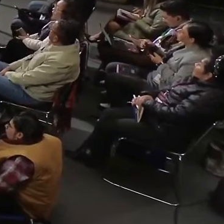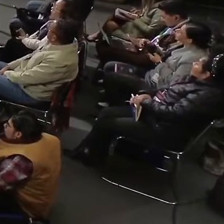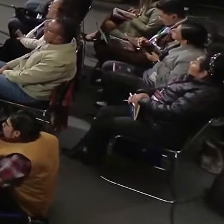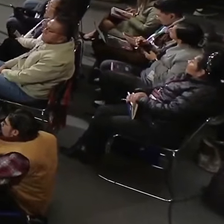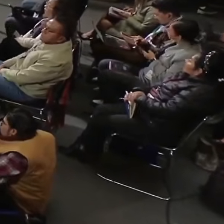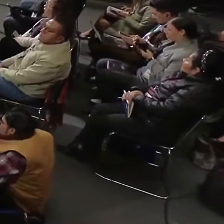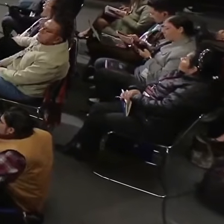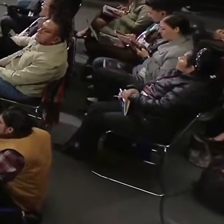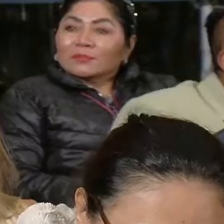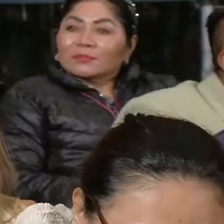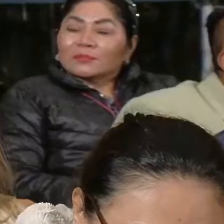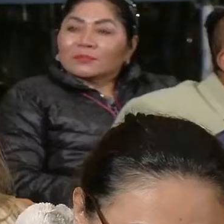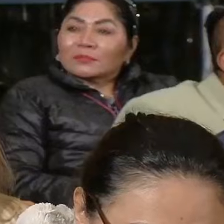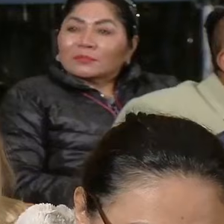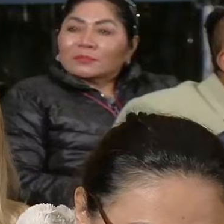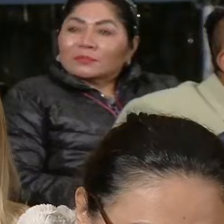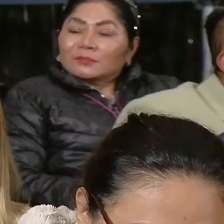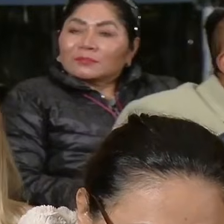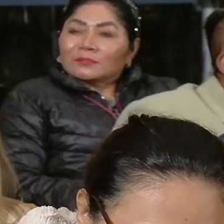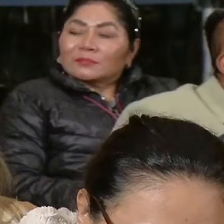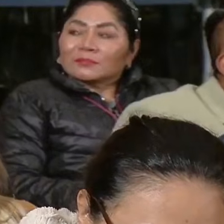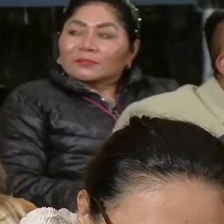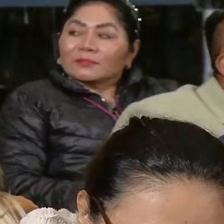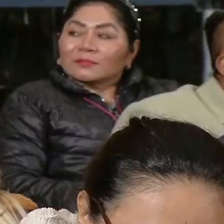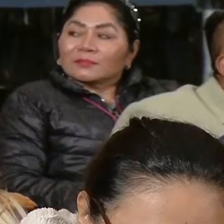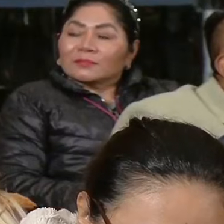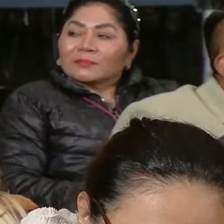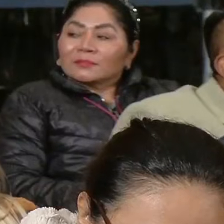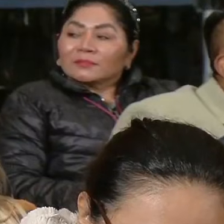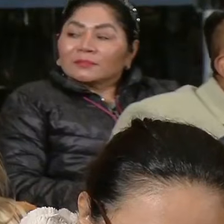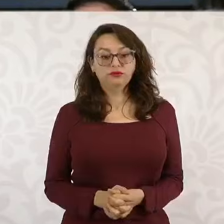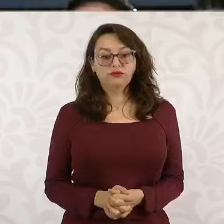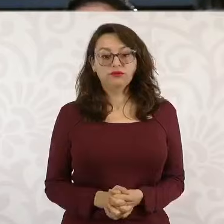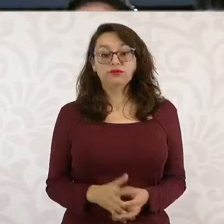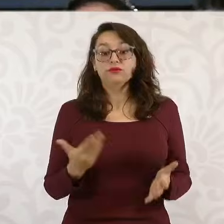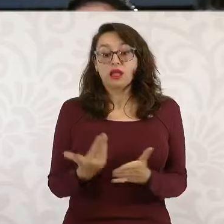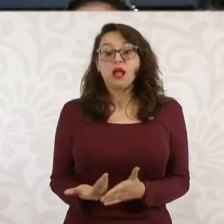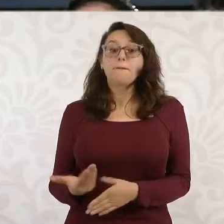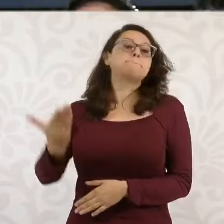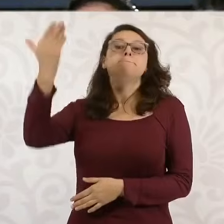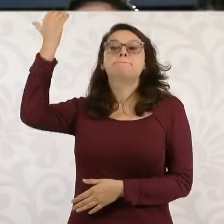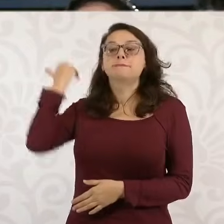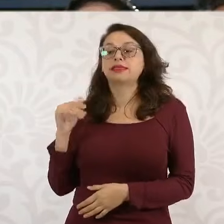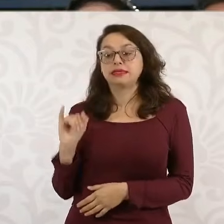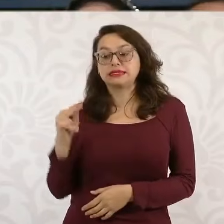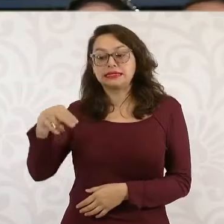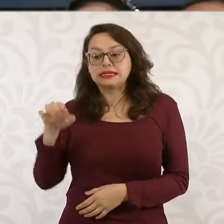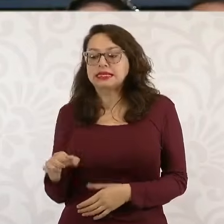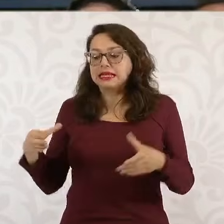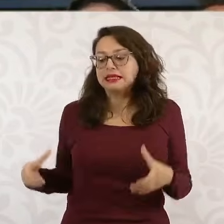conoció como mafia electoral a estos funcionarios del Instituto Nacional Electoral que